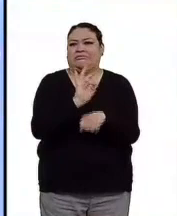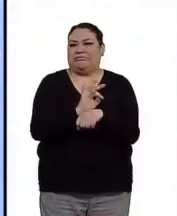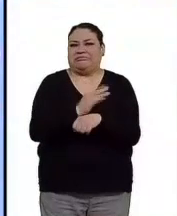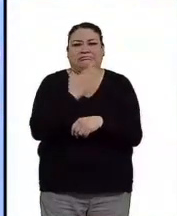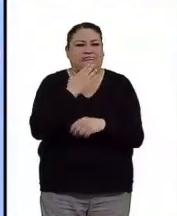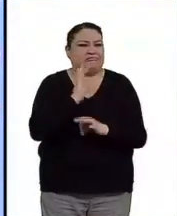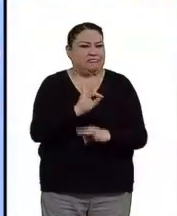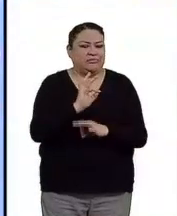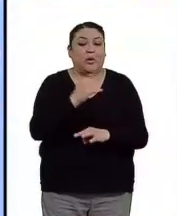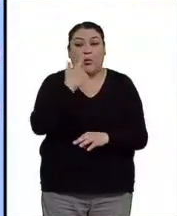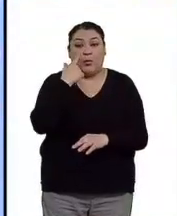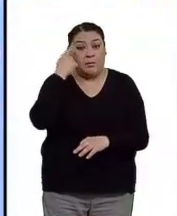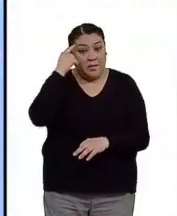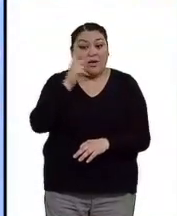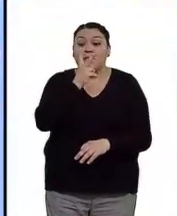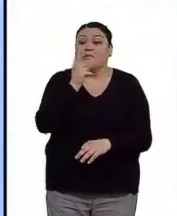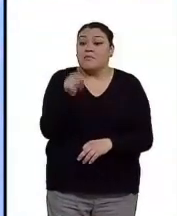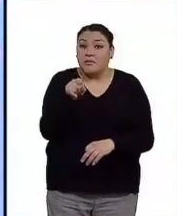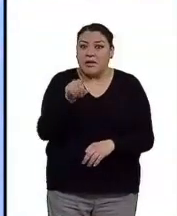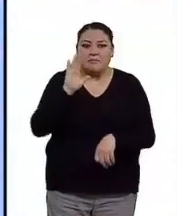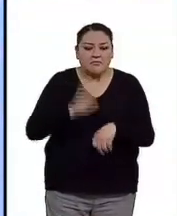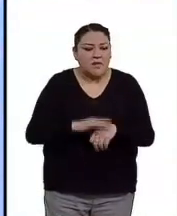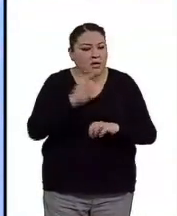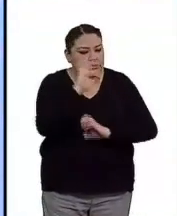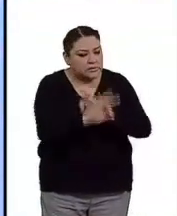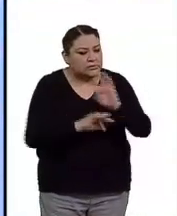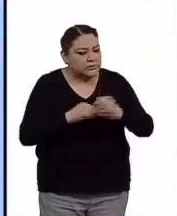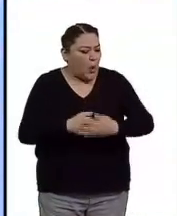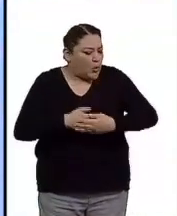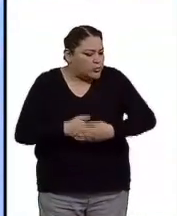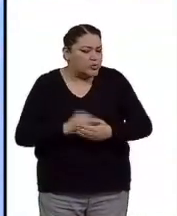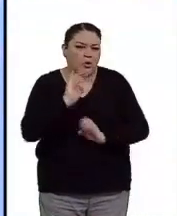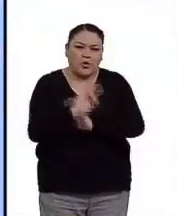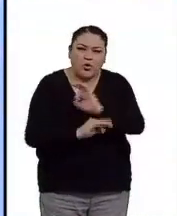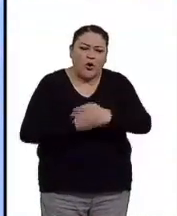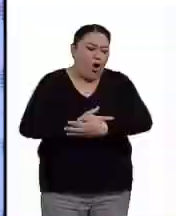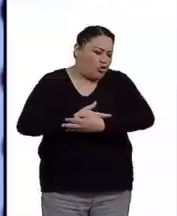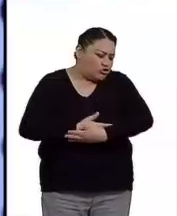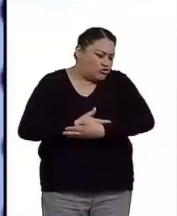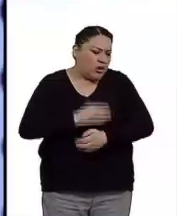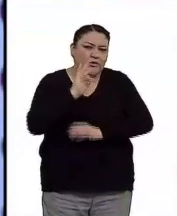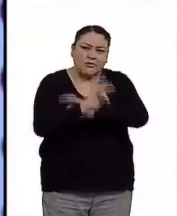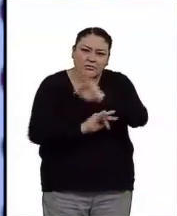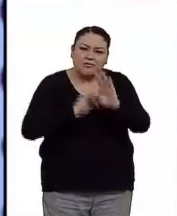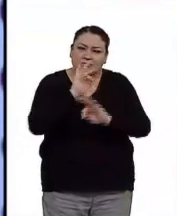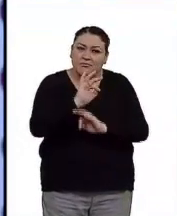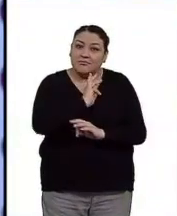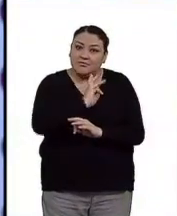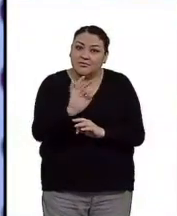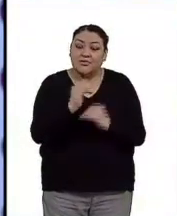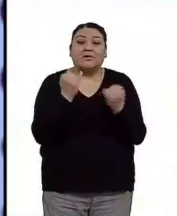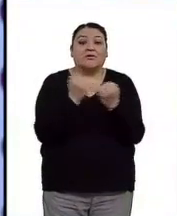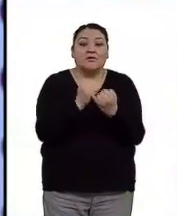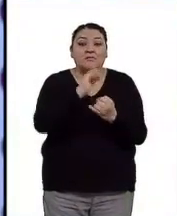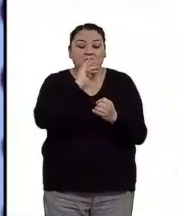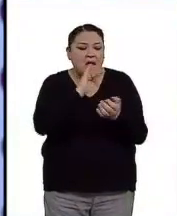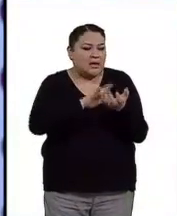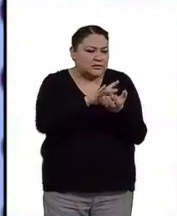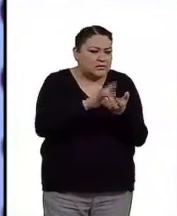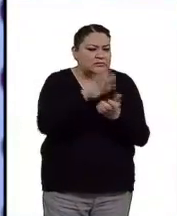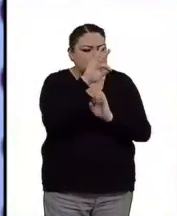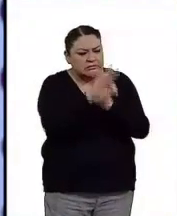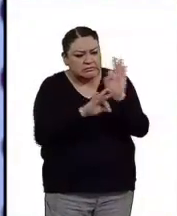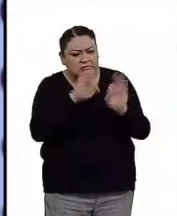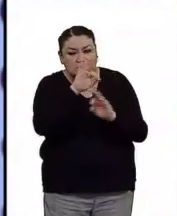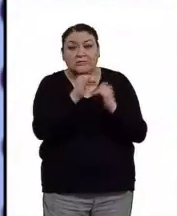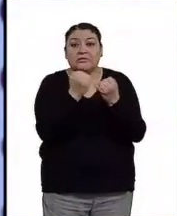lugar, a que el papá se involucre de manera más activa en el cuidado de sus hijos e hijas y también apoyar a la madre en estos primeros días,